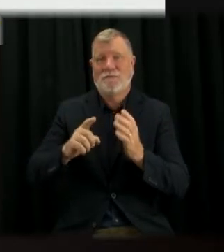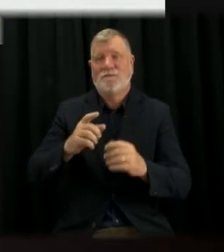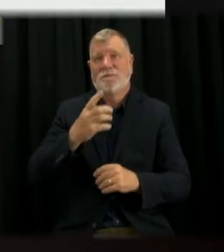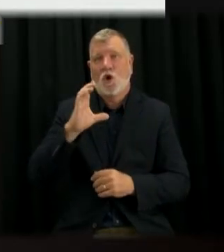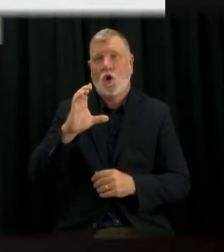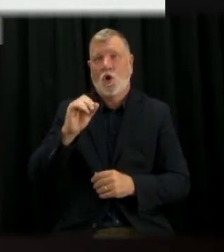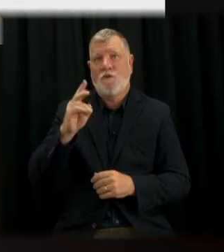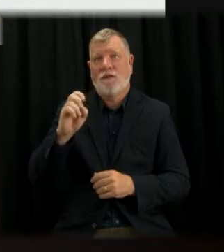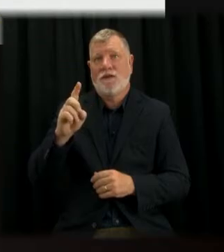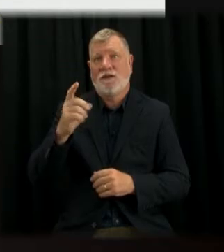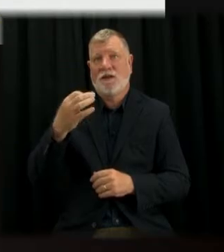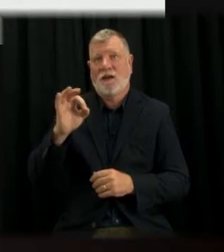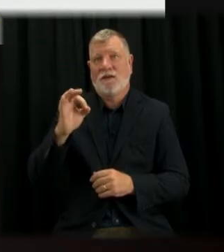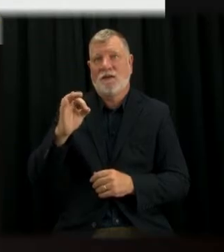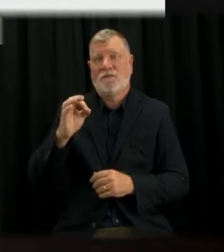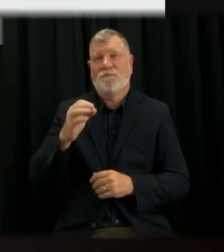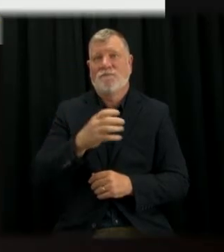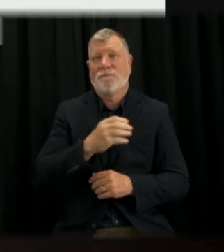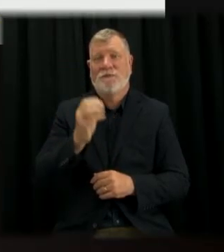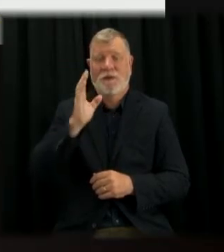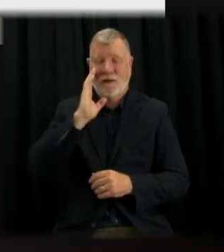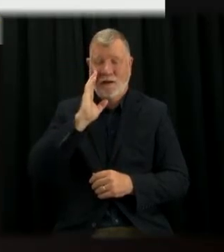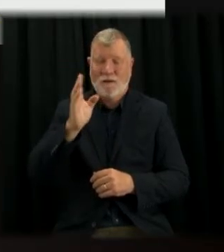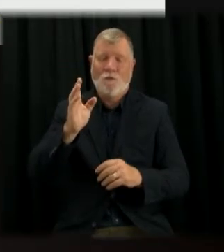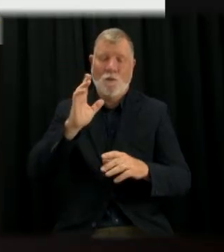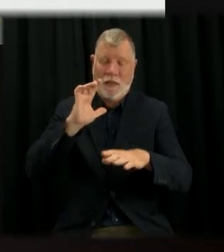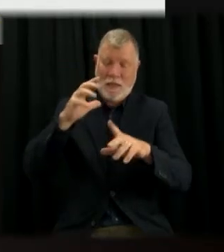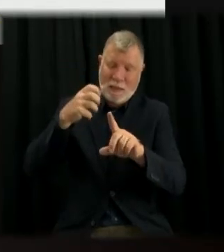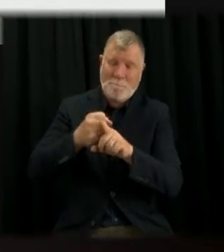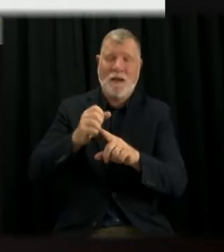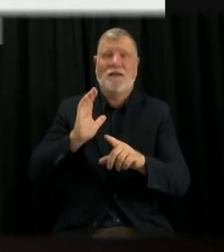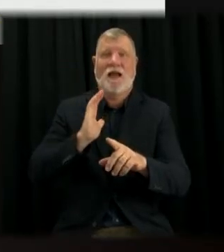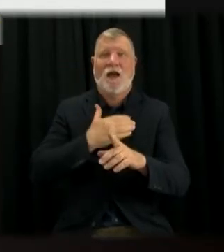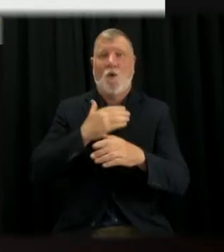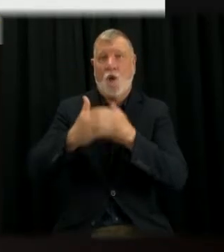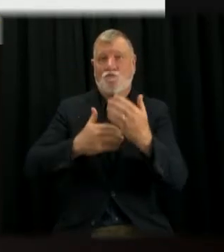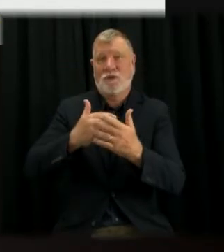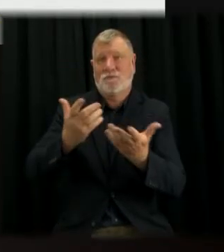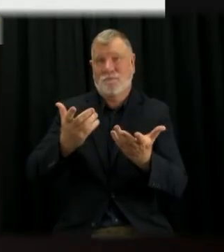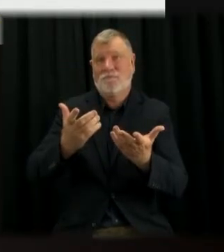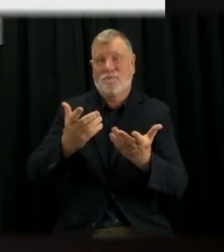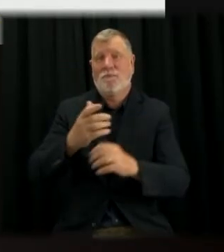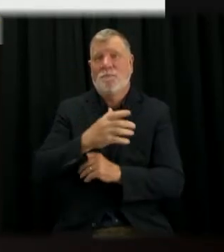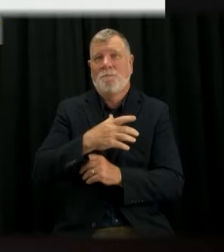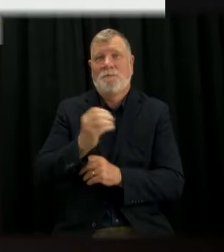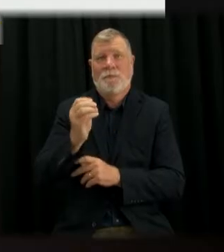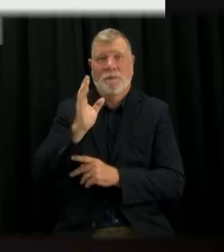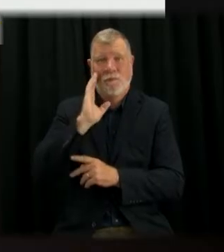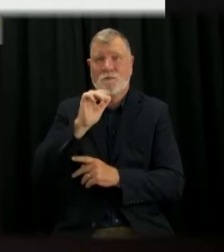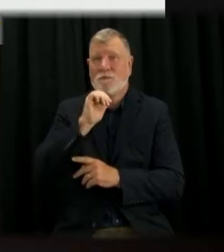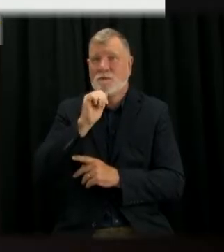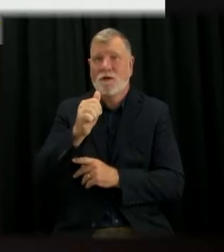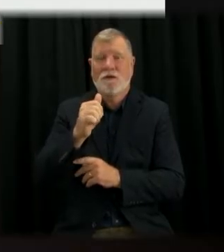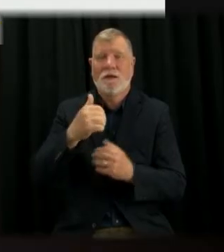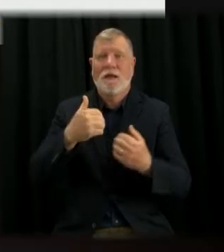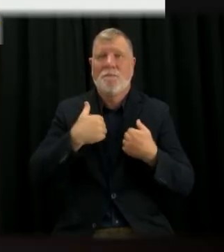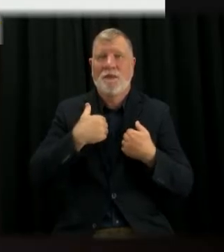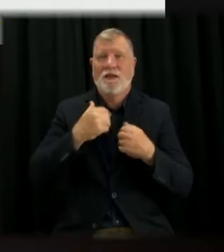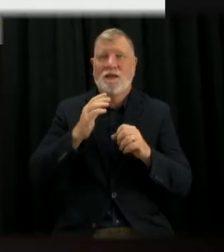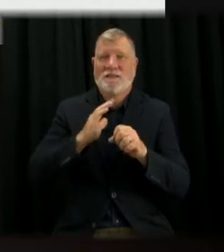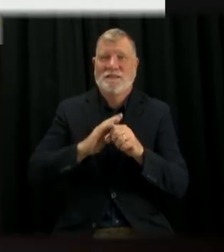están evaluando debido al COVID-19, que tuvo un impacto en nuestras operaciones, y se ha